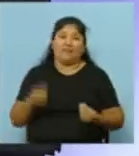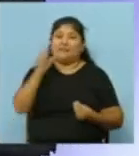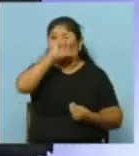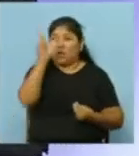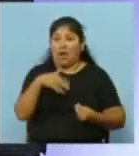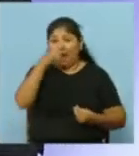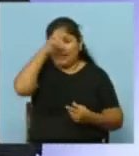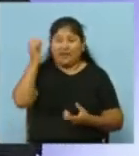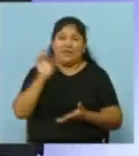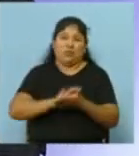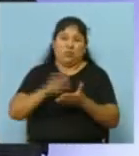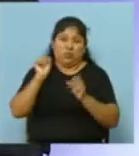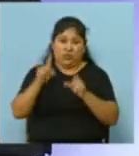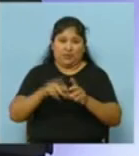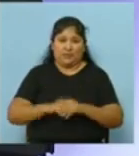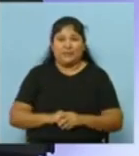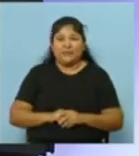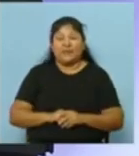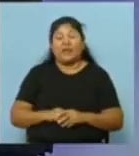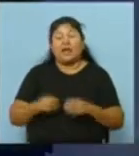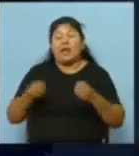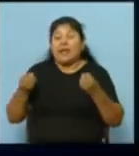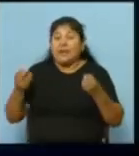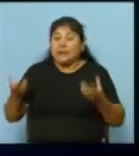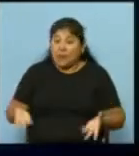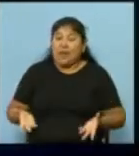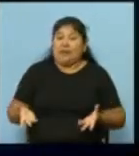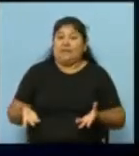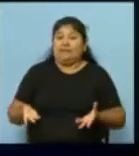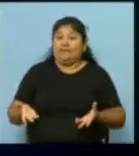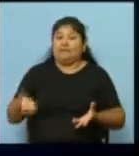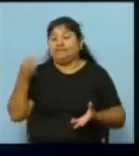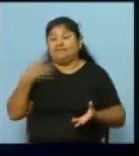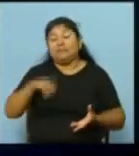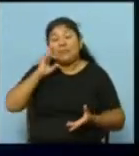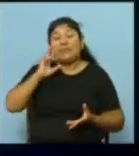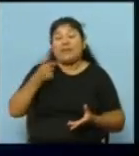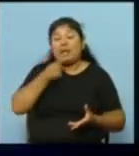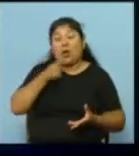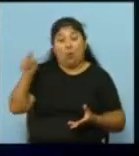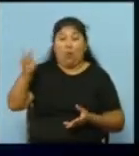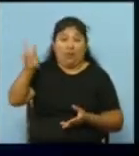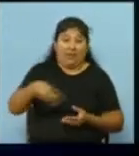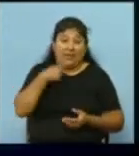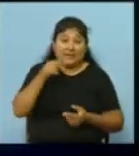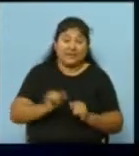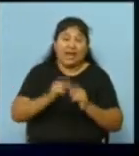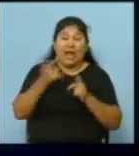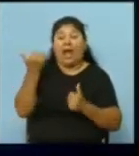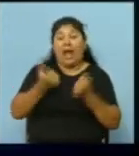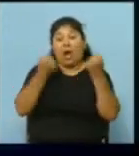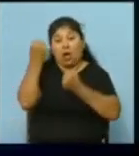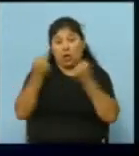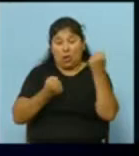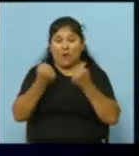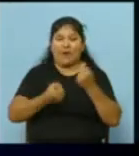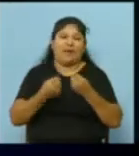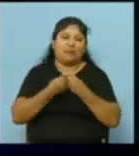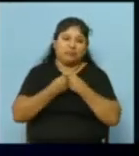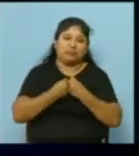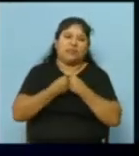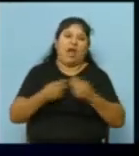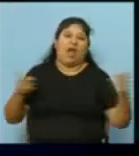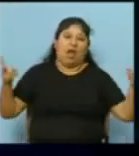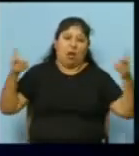nacional bueno creo que efectivamente como decís el tema económico con el brutal ajuste que está sufriendo